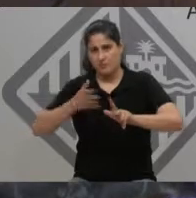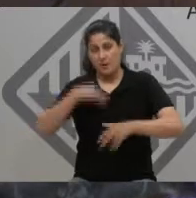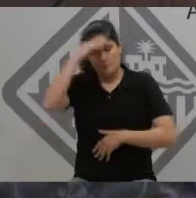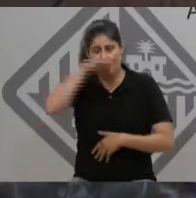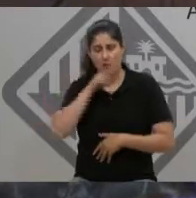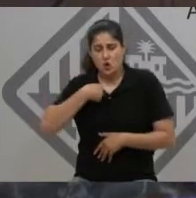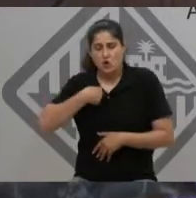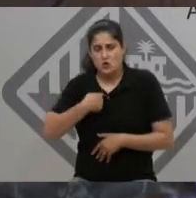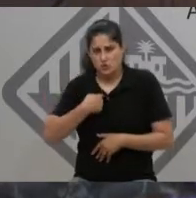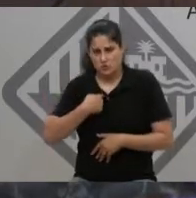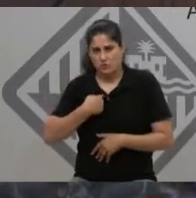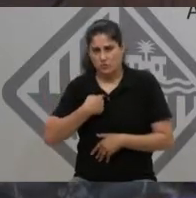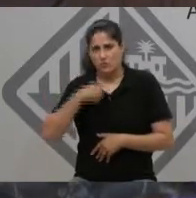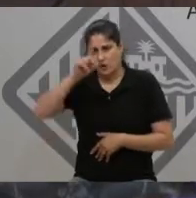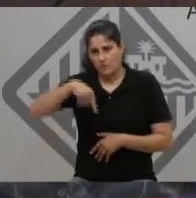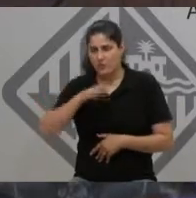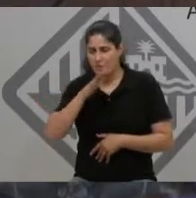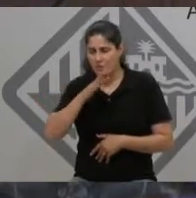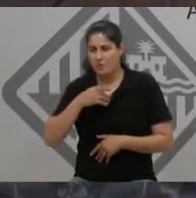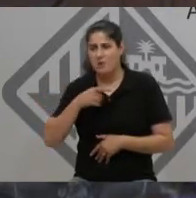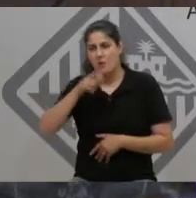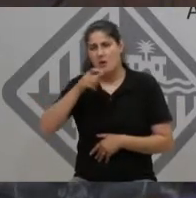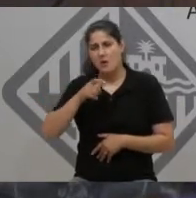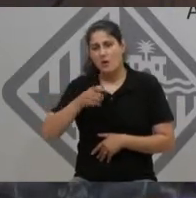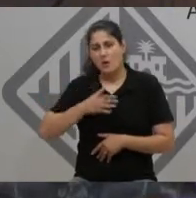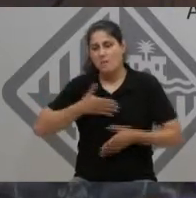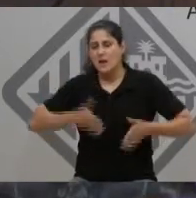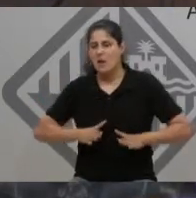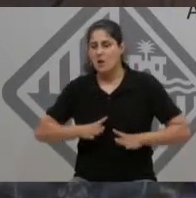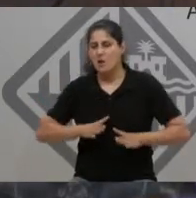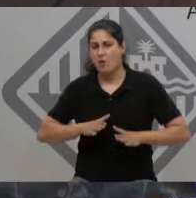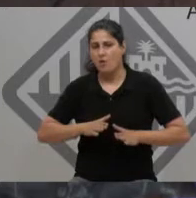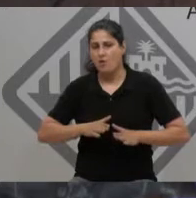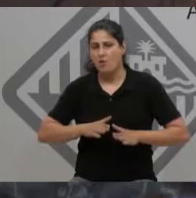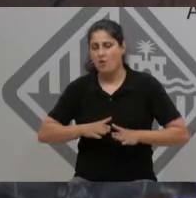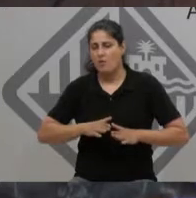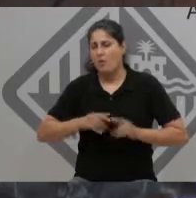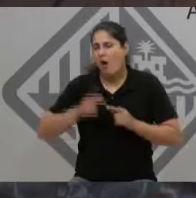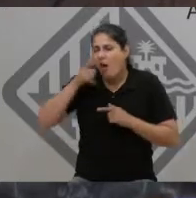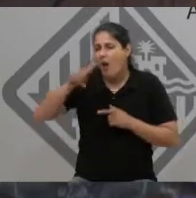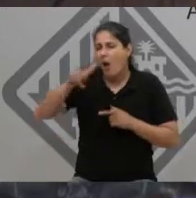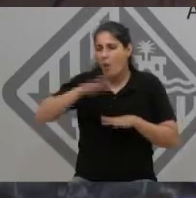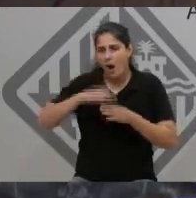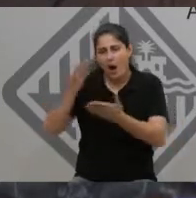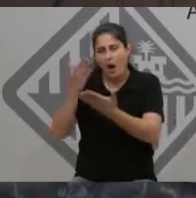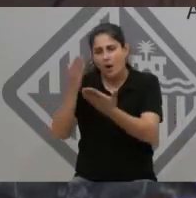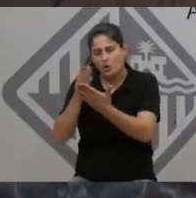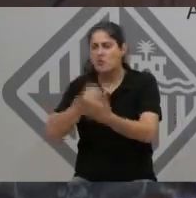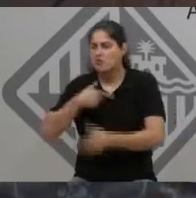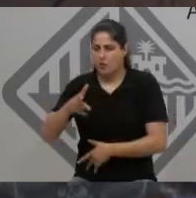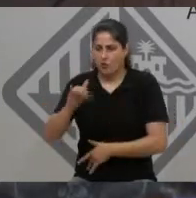incluyo, decidimos, porque entendemos que es lo mejor para nuestros hijos, ir a la otra punta de Palma a llevar a escolarizar a nuestros hijos, tenemos que tener el derecho a